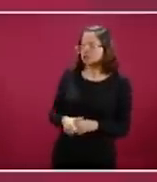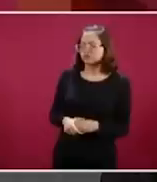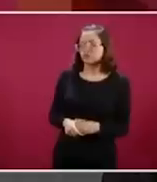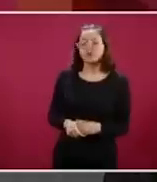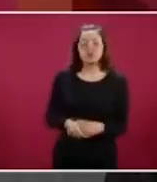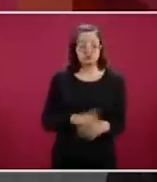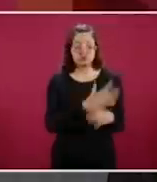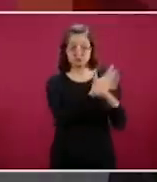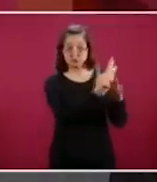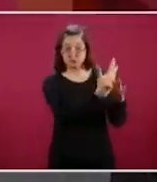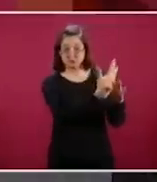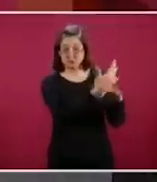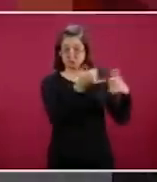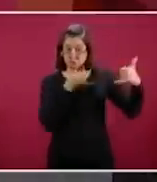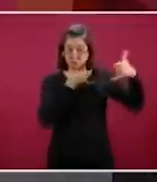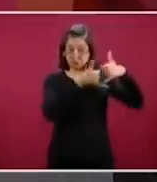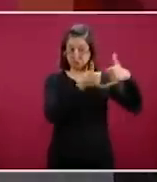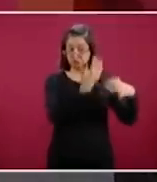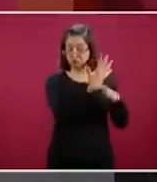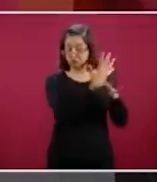Él me dijo eso por teléfono.